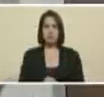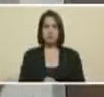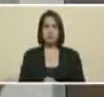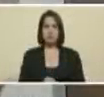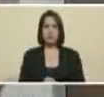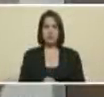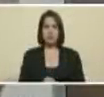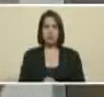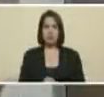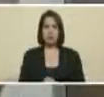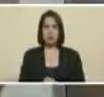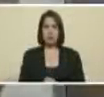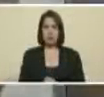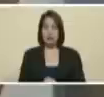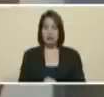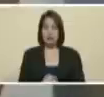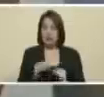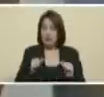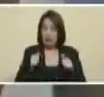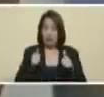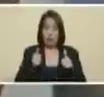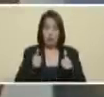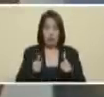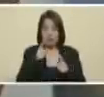desde su más temprana y tierna edad.